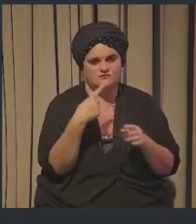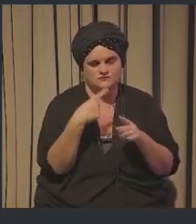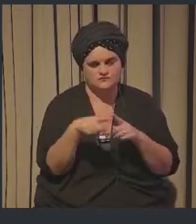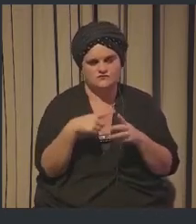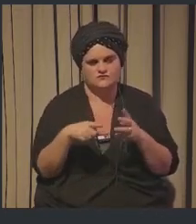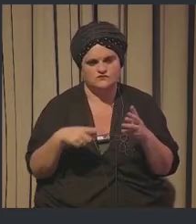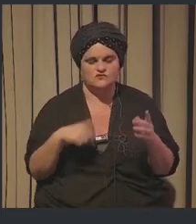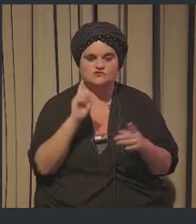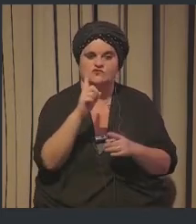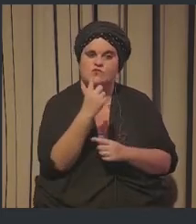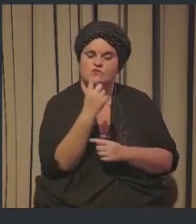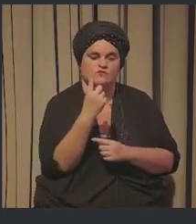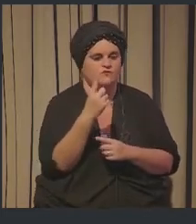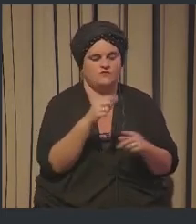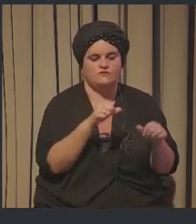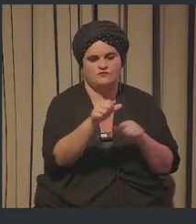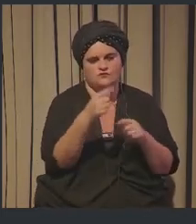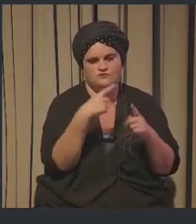solamente una.